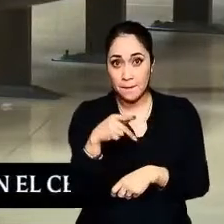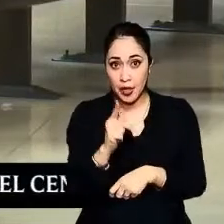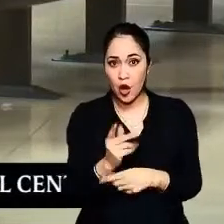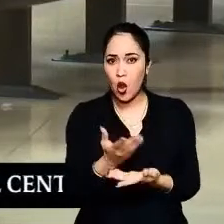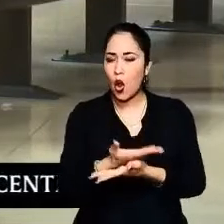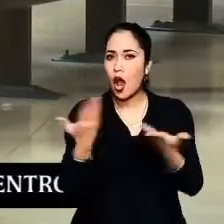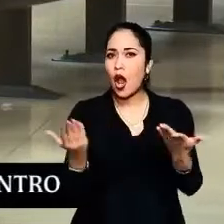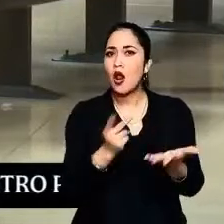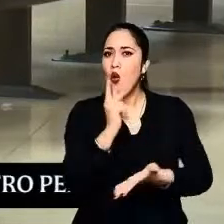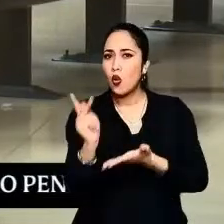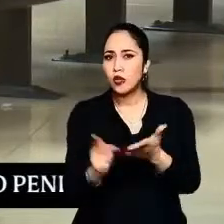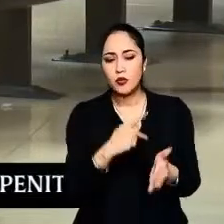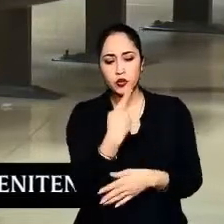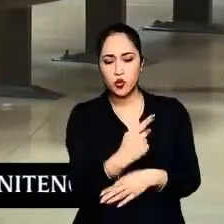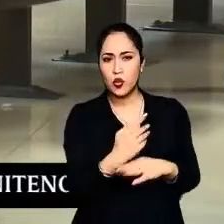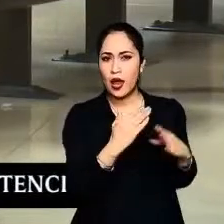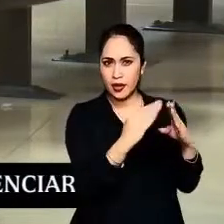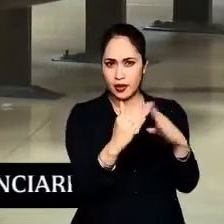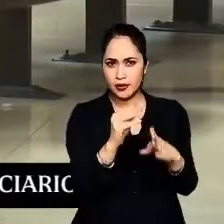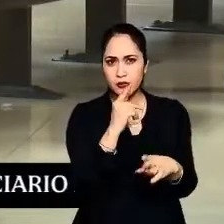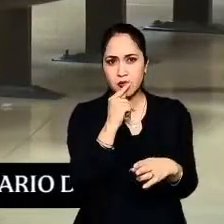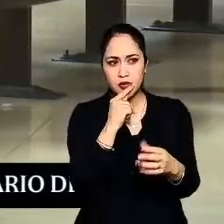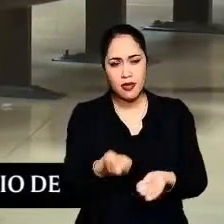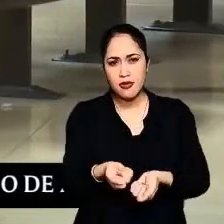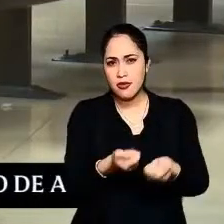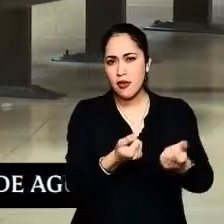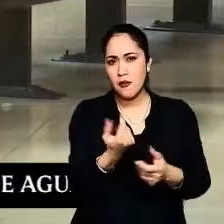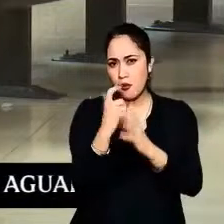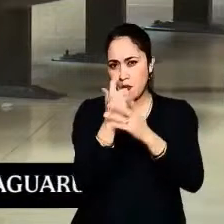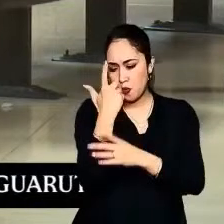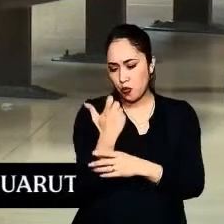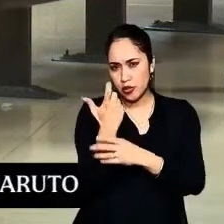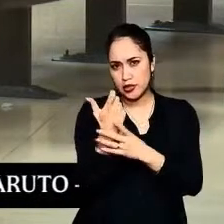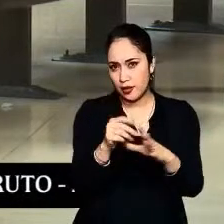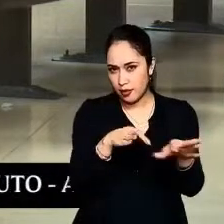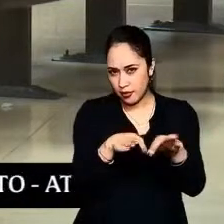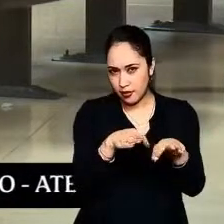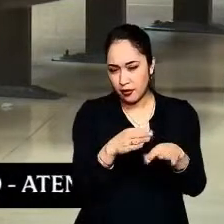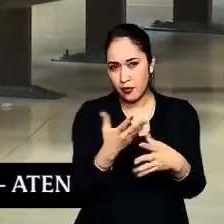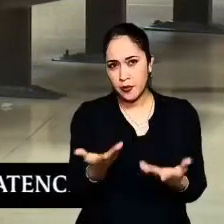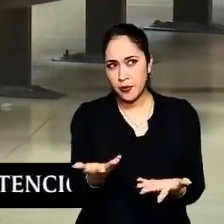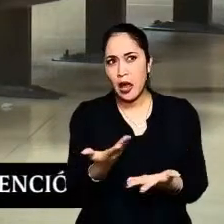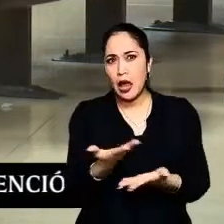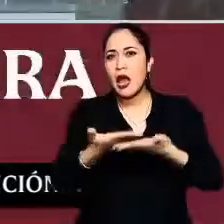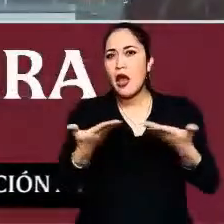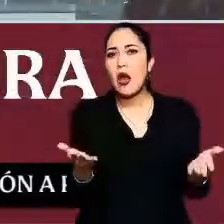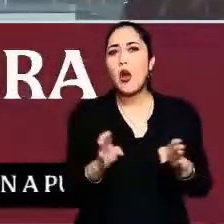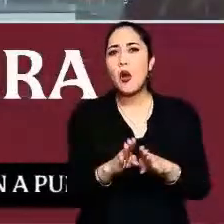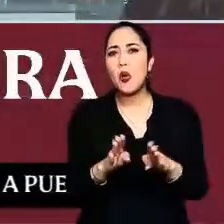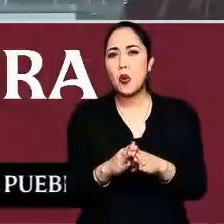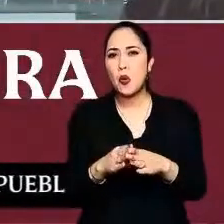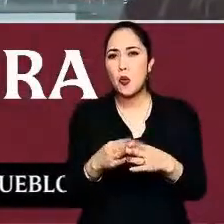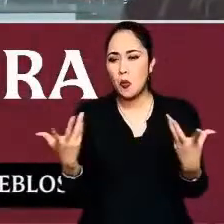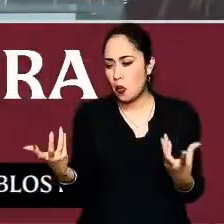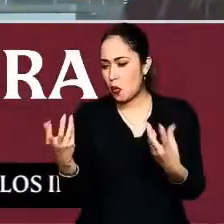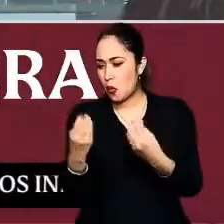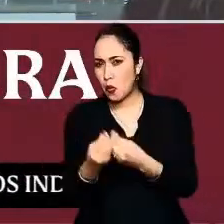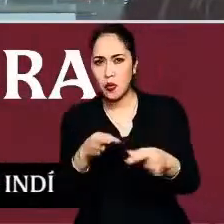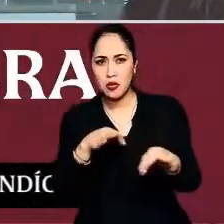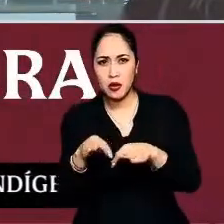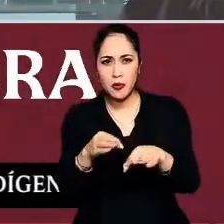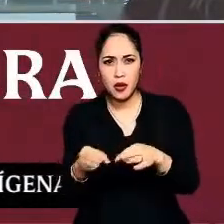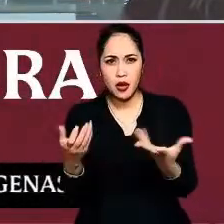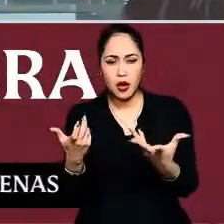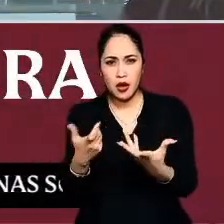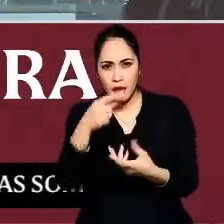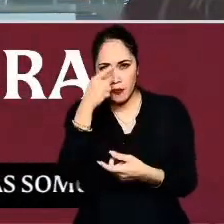¿Qué pudiéramos hacer o qué pudiera hacer el gobierno estatal en coadyuvancia con la Secretaría de Seguridad Pública para evitar